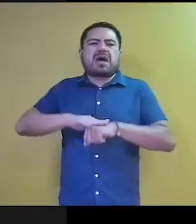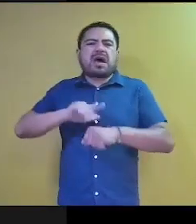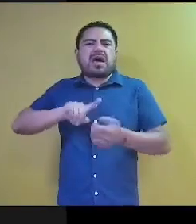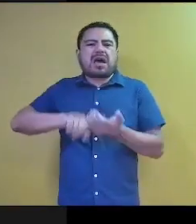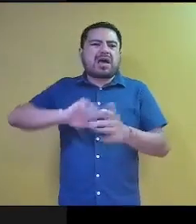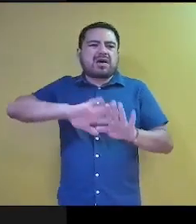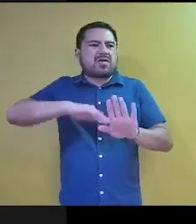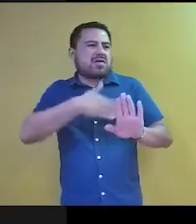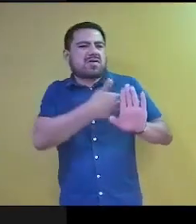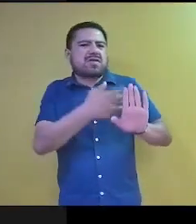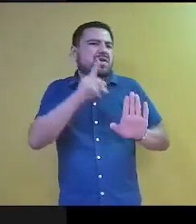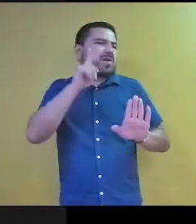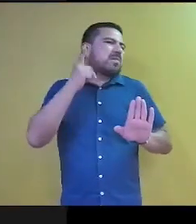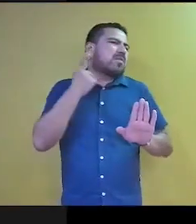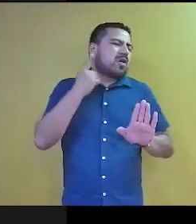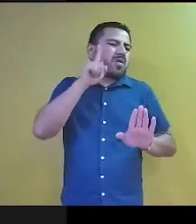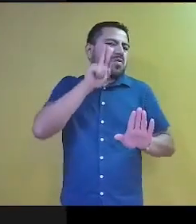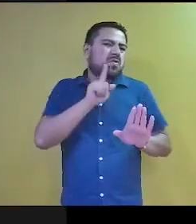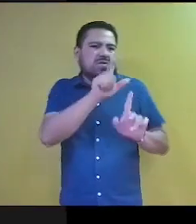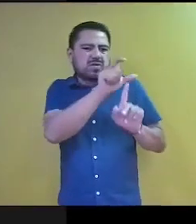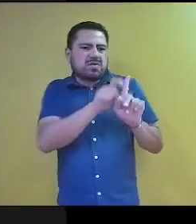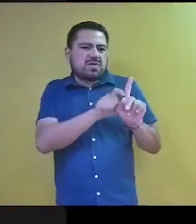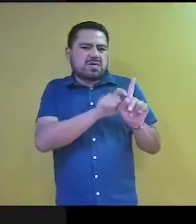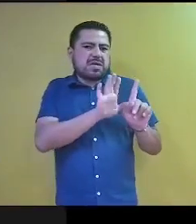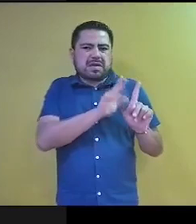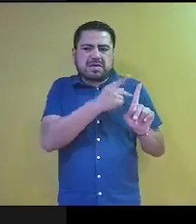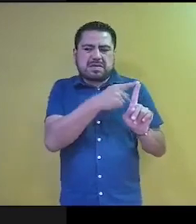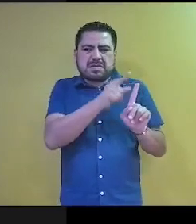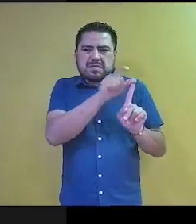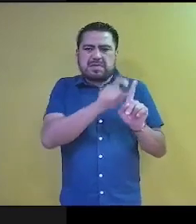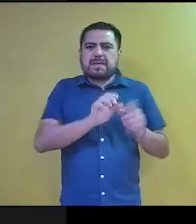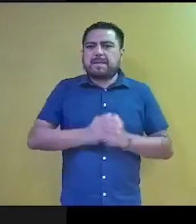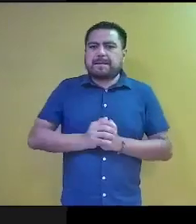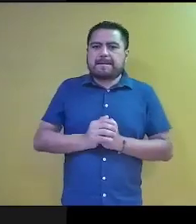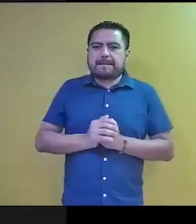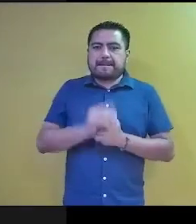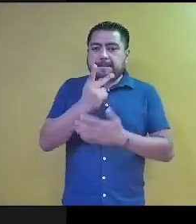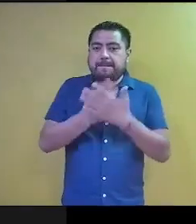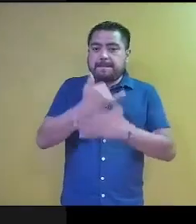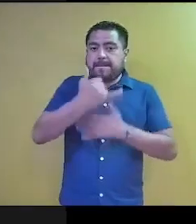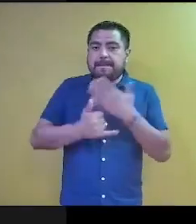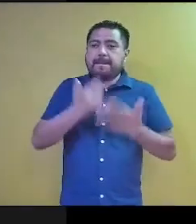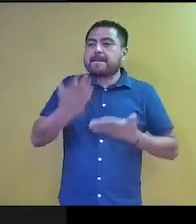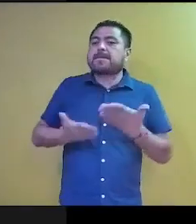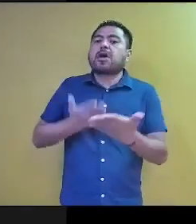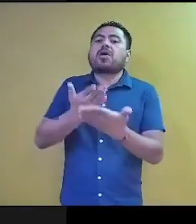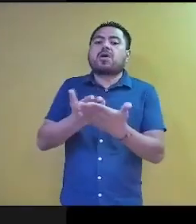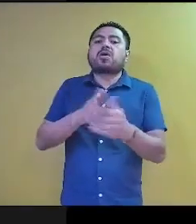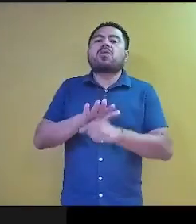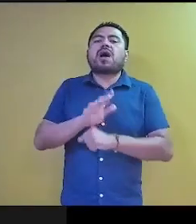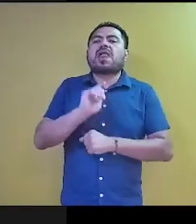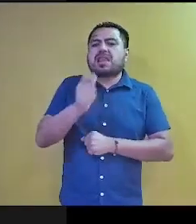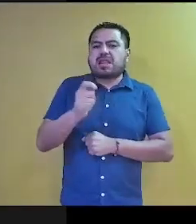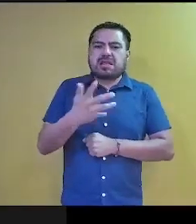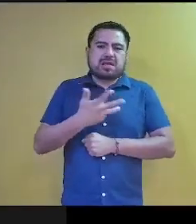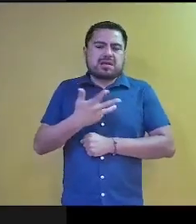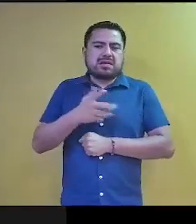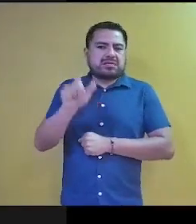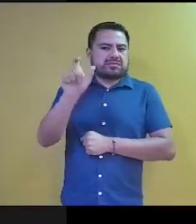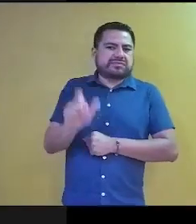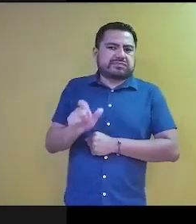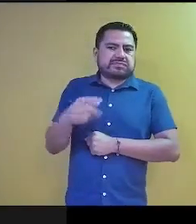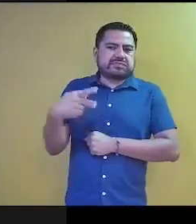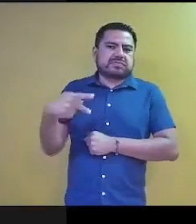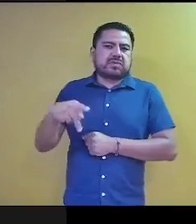violencia política contra las mujeres en razón de género. En el proyecto se propone declarar la existencia de la conducta infractora